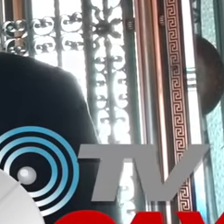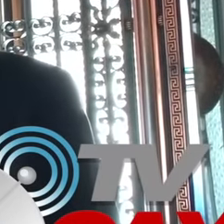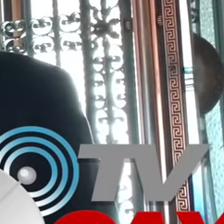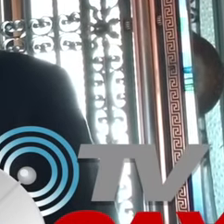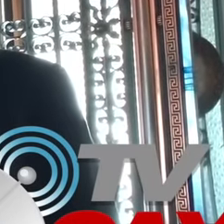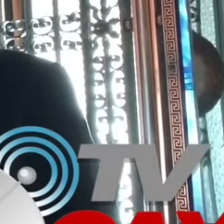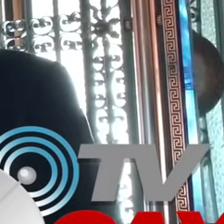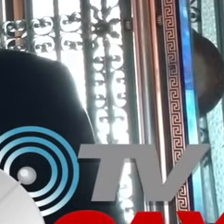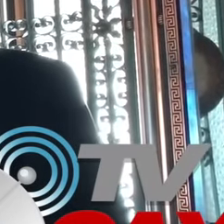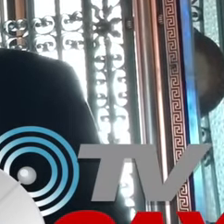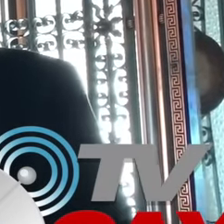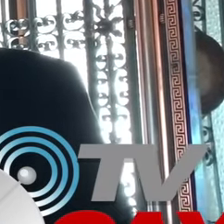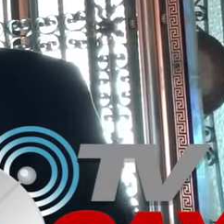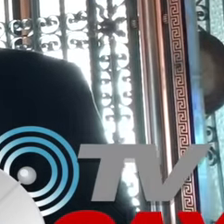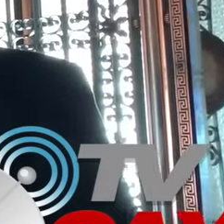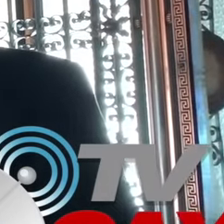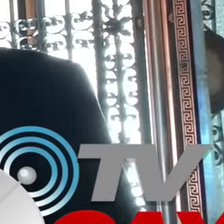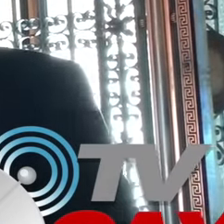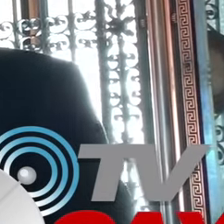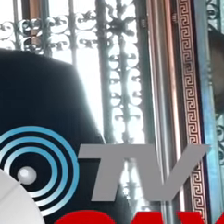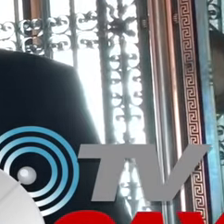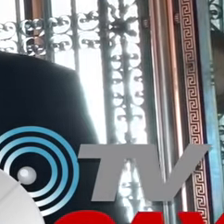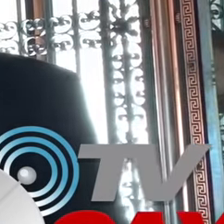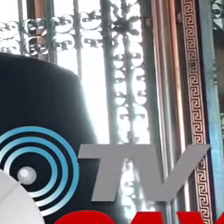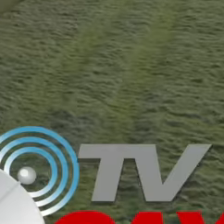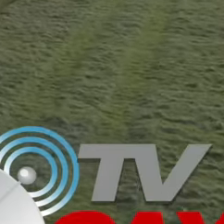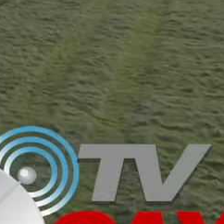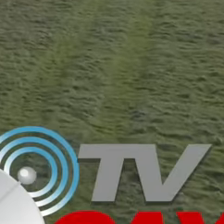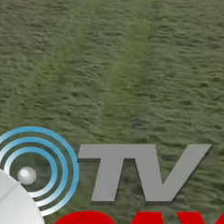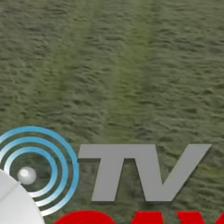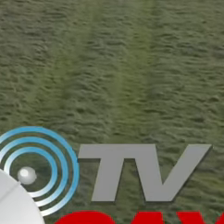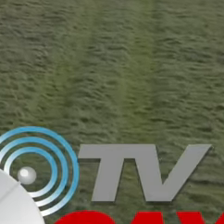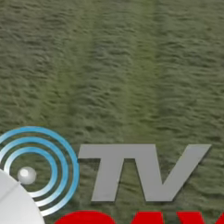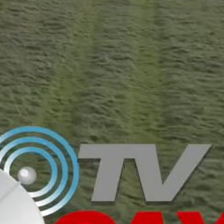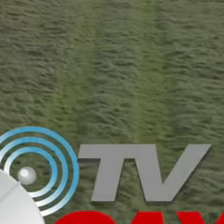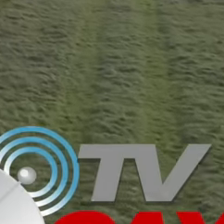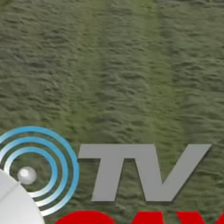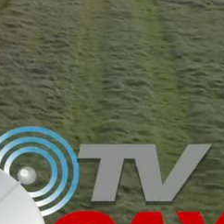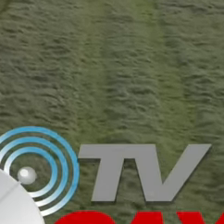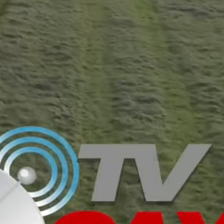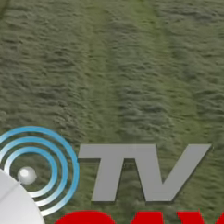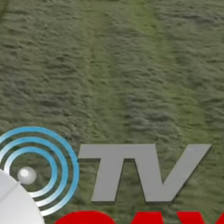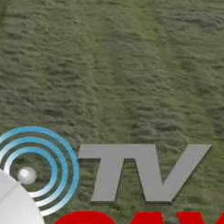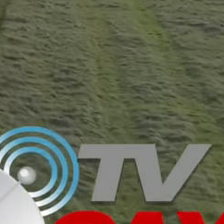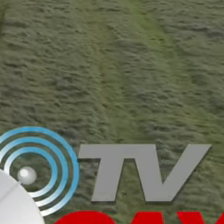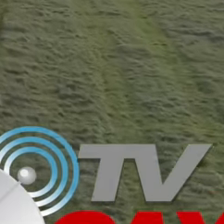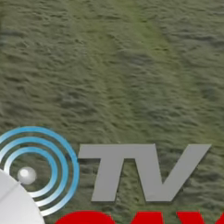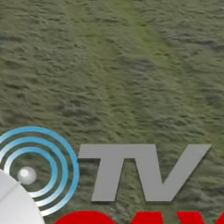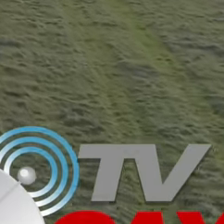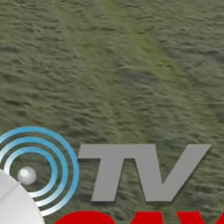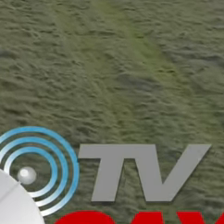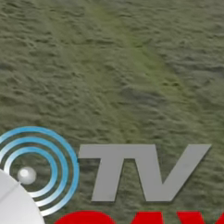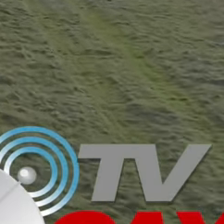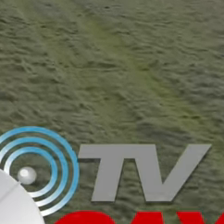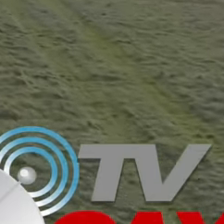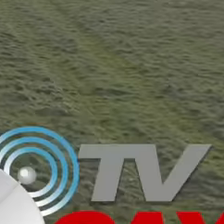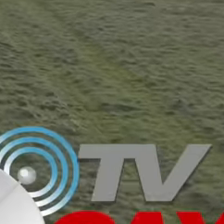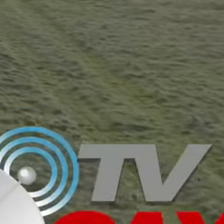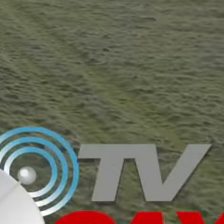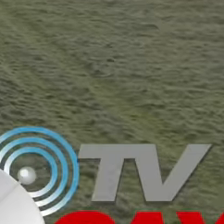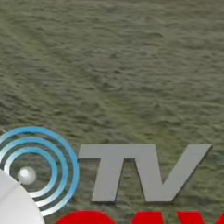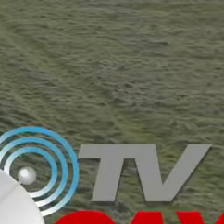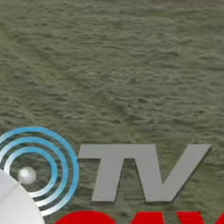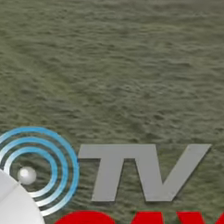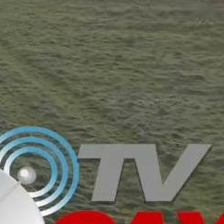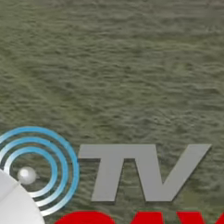grandioso proyecto dirigido a los concesionarios de la compañía de ferrocarriles de carga en México. Cabe